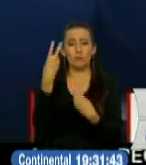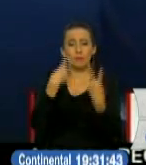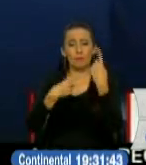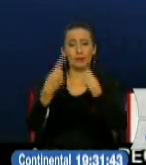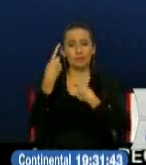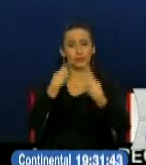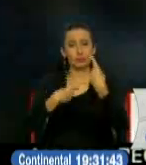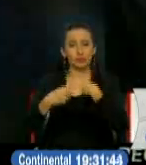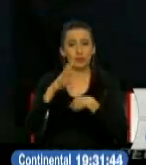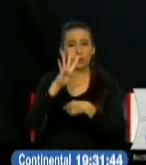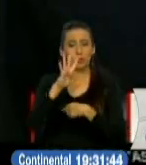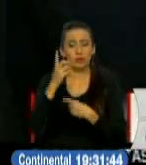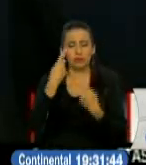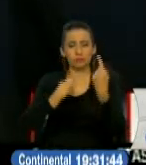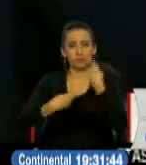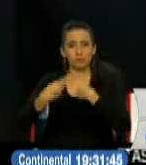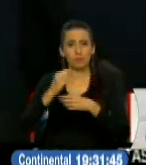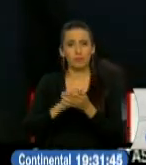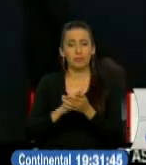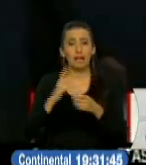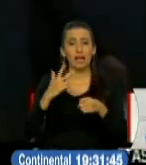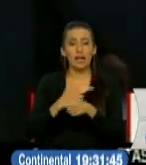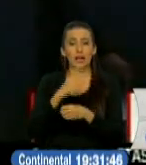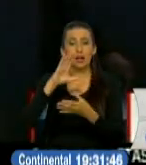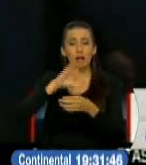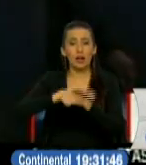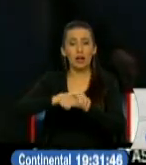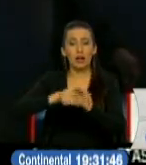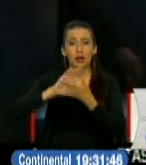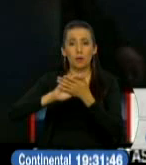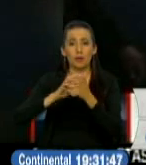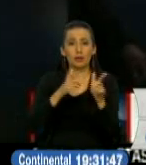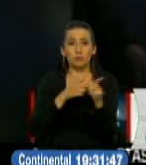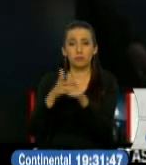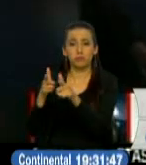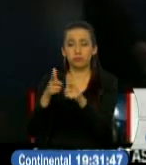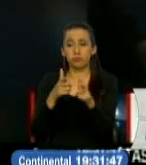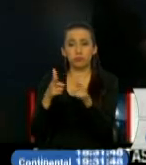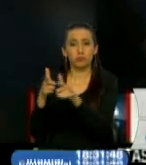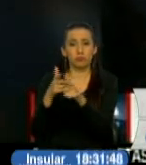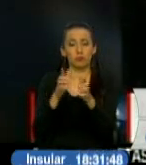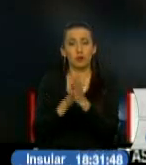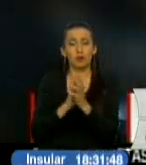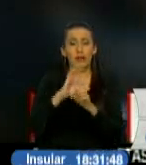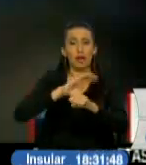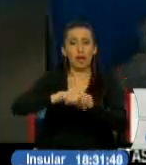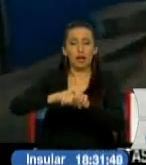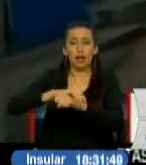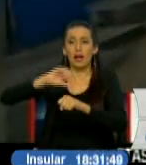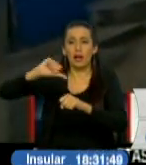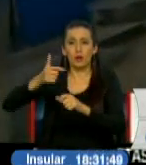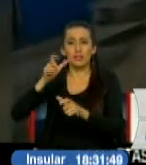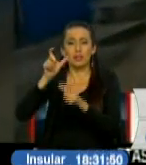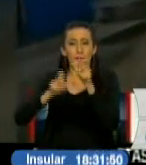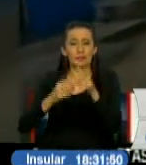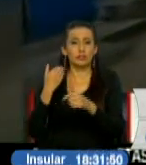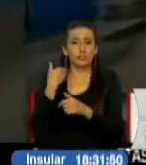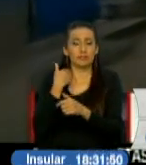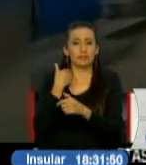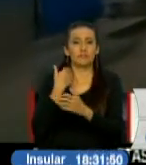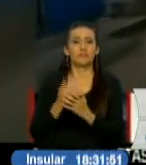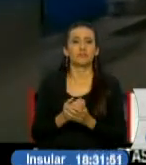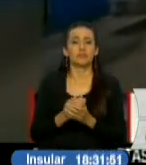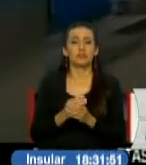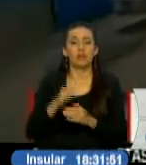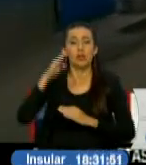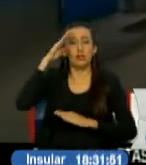Según información de medios locales, los internos con un arma blanca atacaron a sus custodios y tomaron como rehén a otra persona. Los bomberos, la